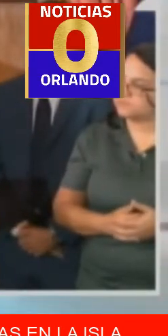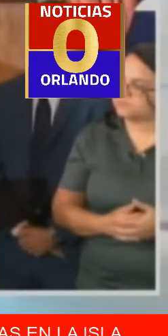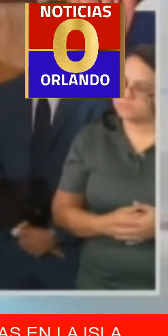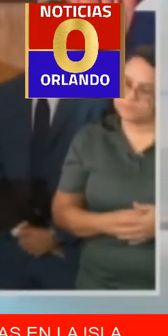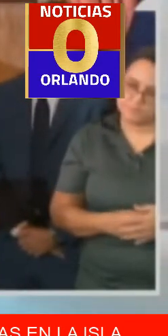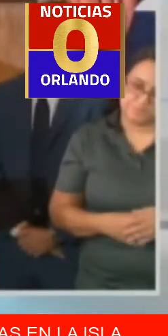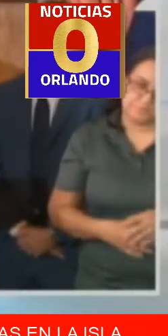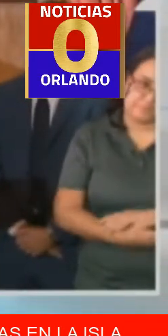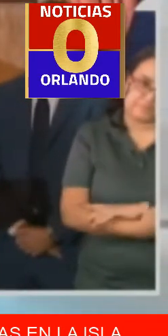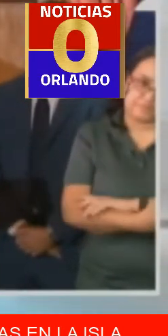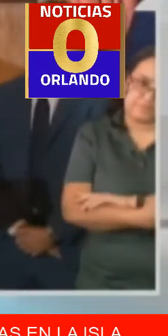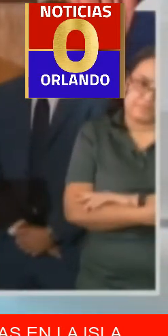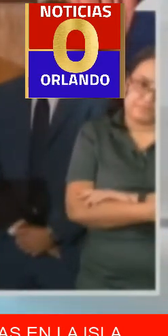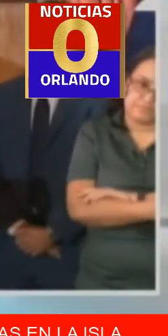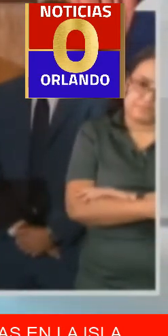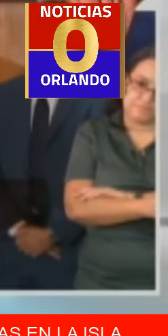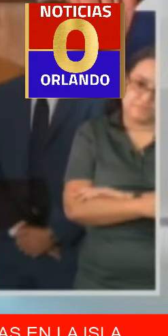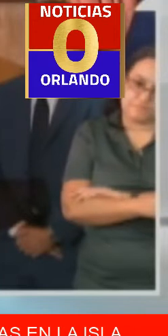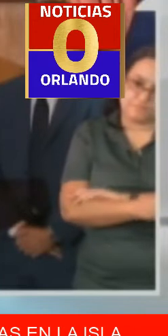sido ejemplar,